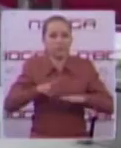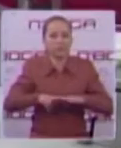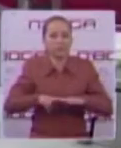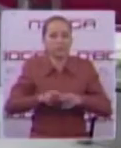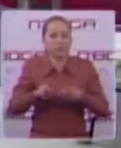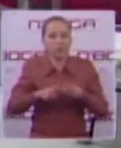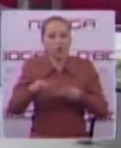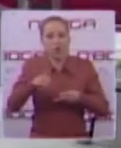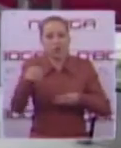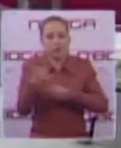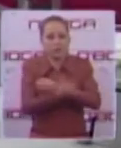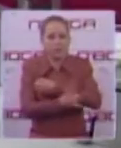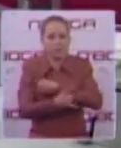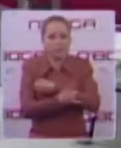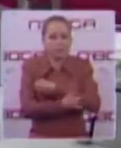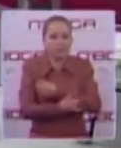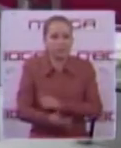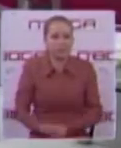y extranjeros.